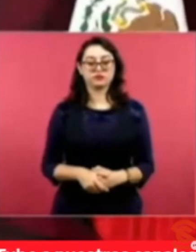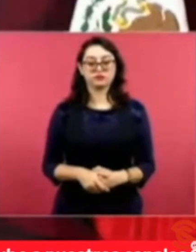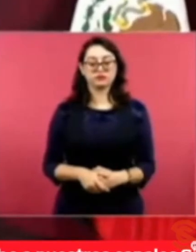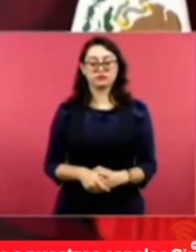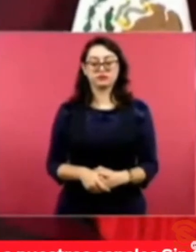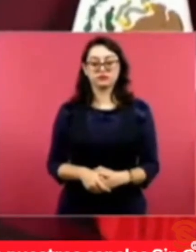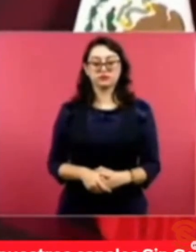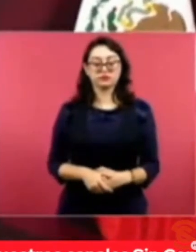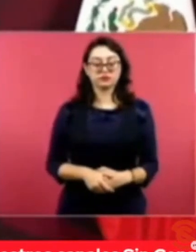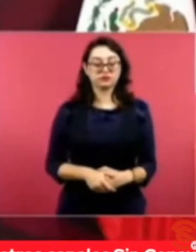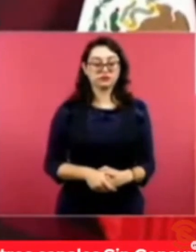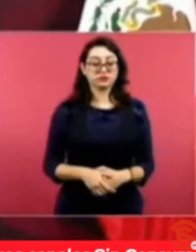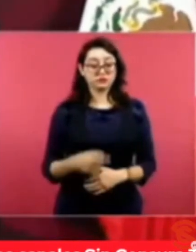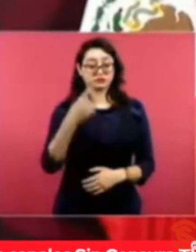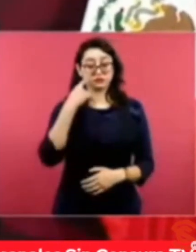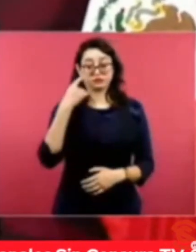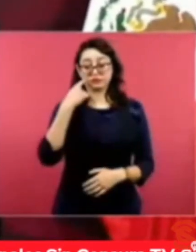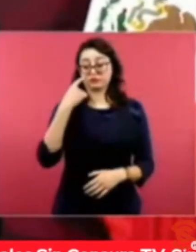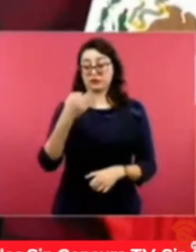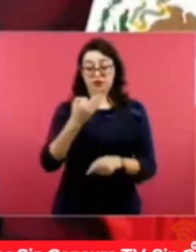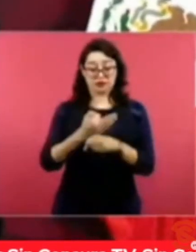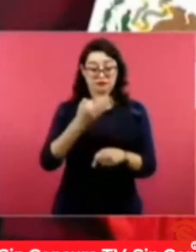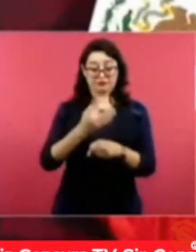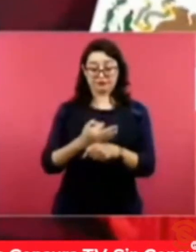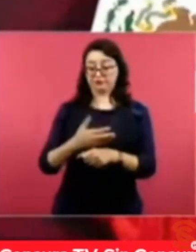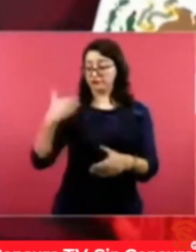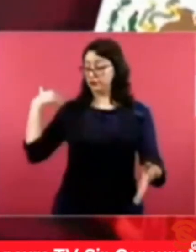que en los últimos años